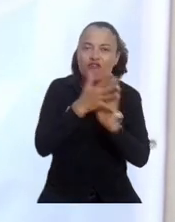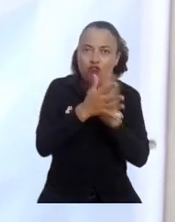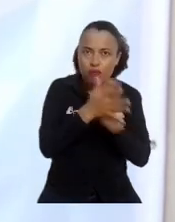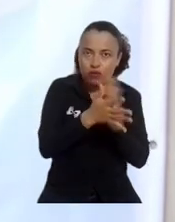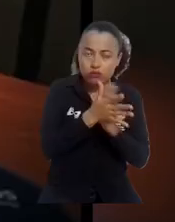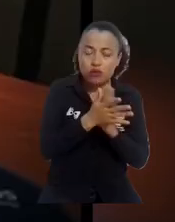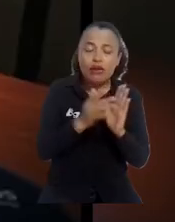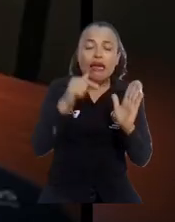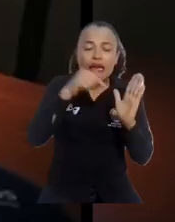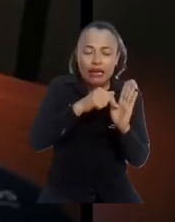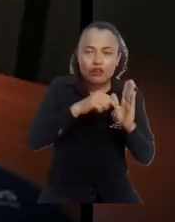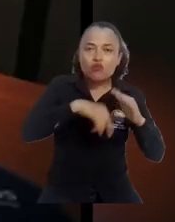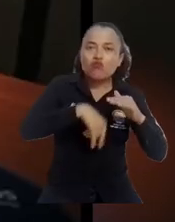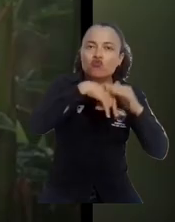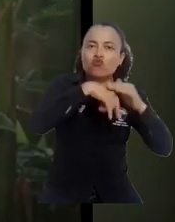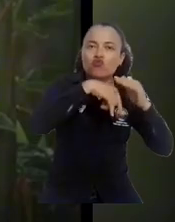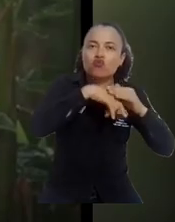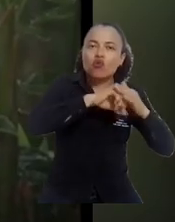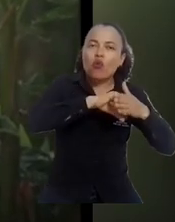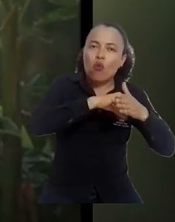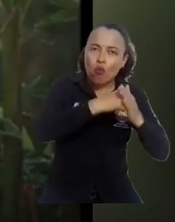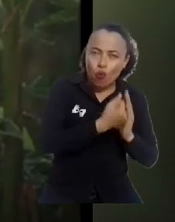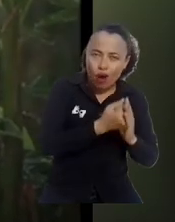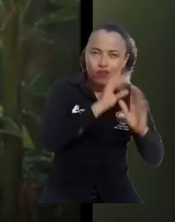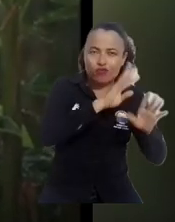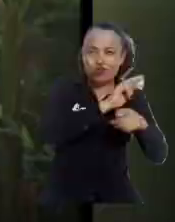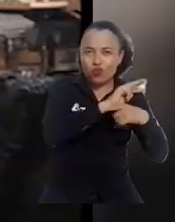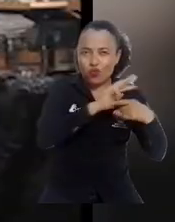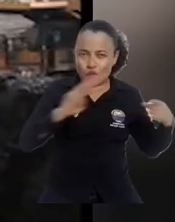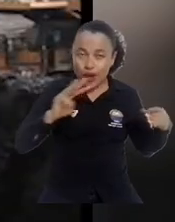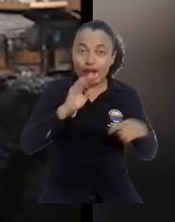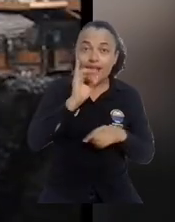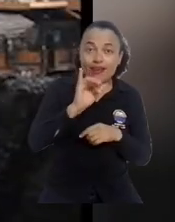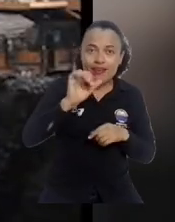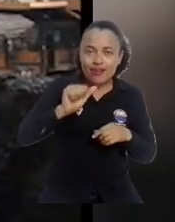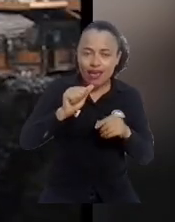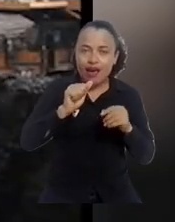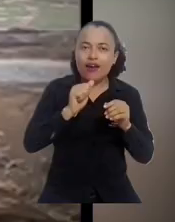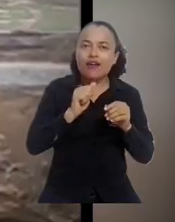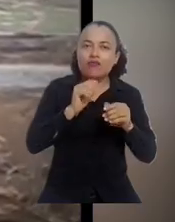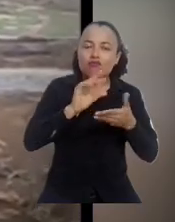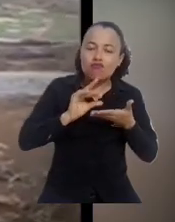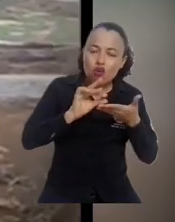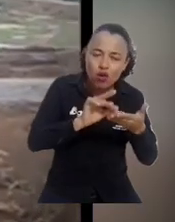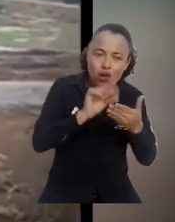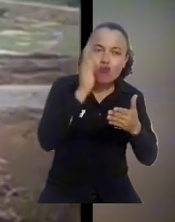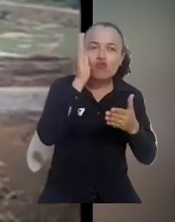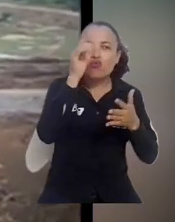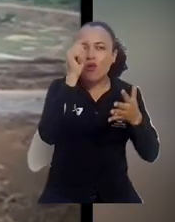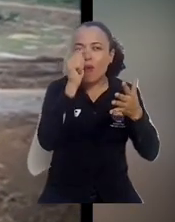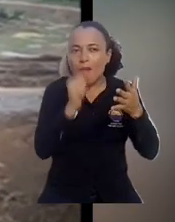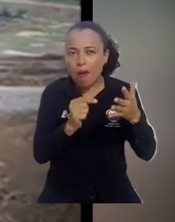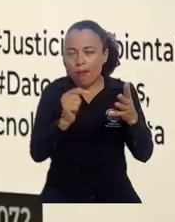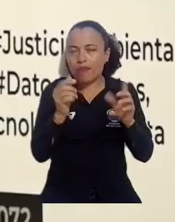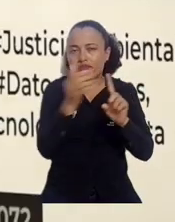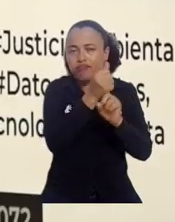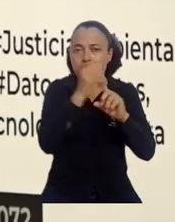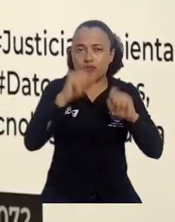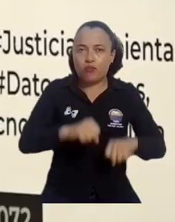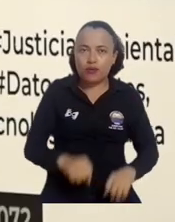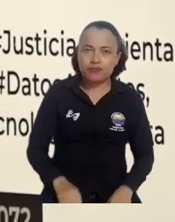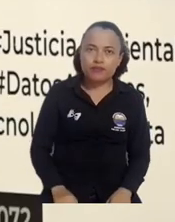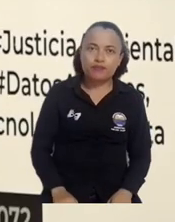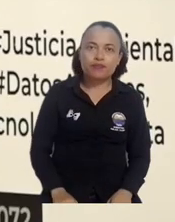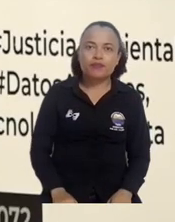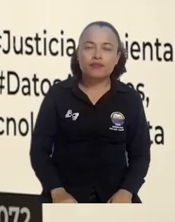van a alimentar una plataforma que a través de inteligencia artificial generaremos unos modelos predictivos. Una transición